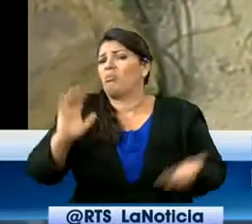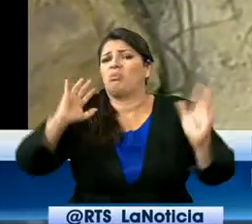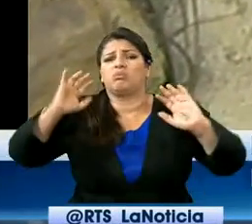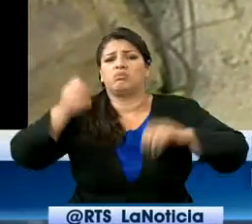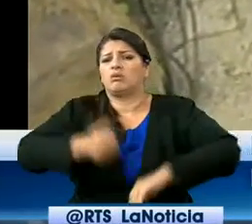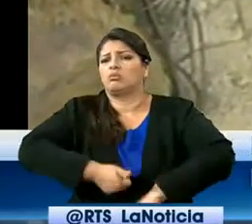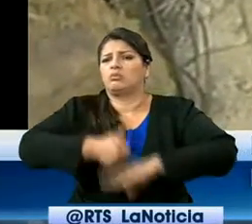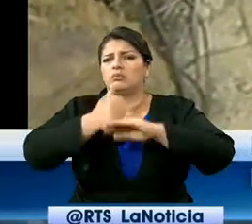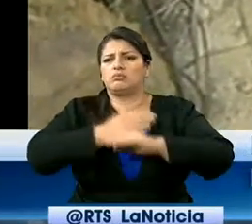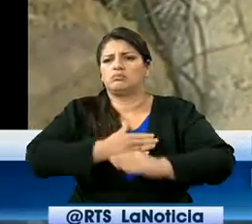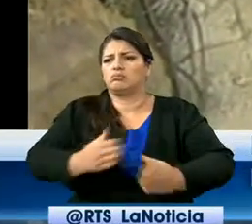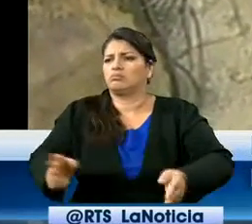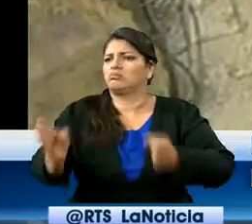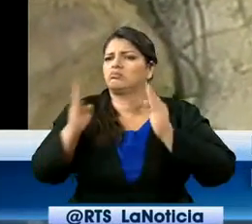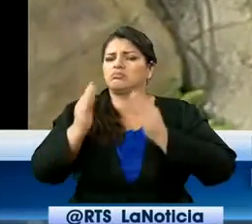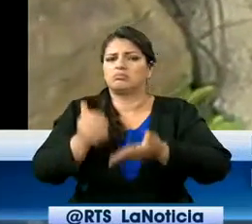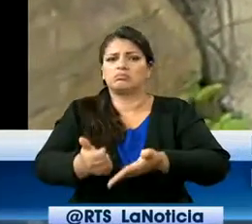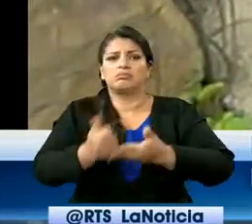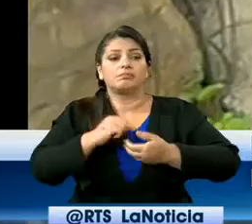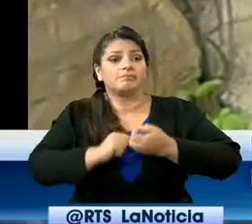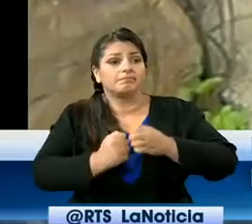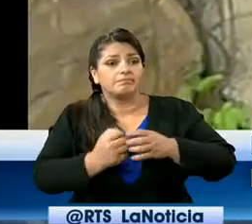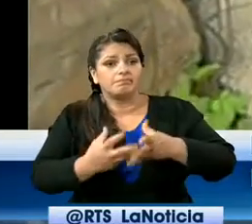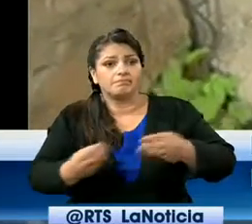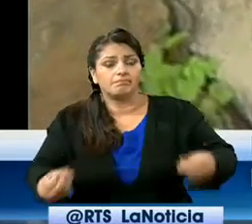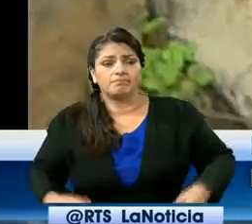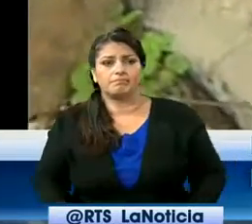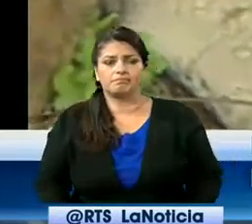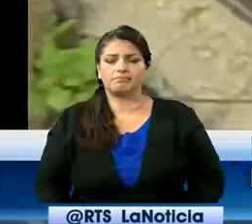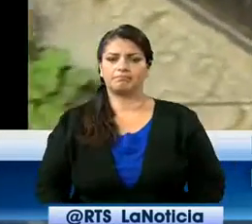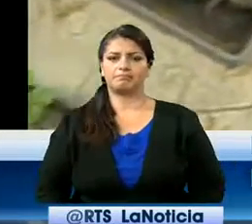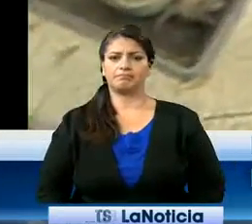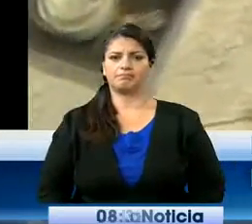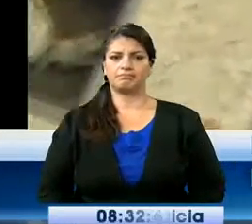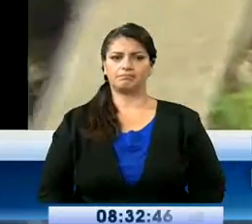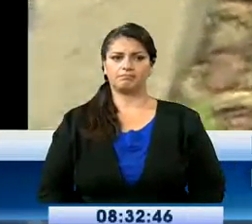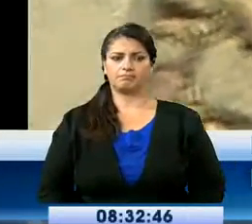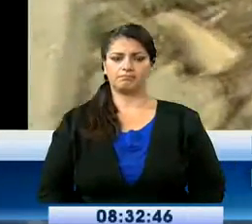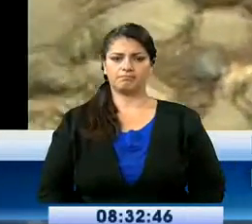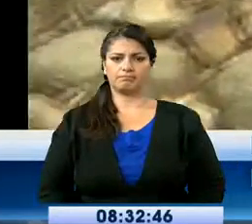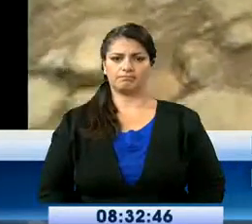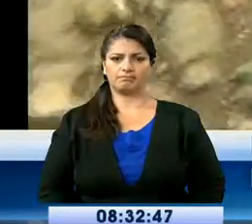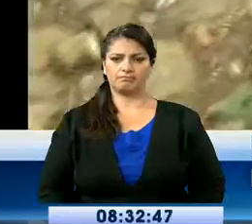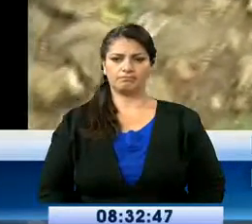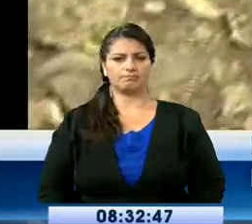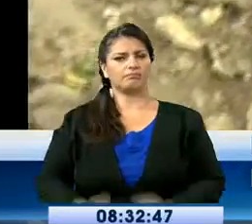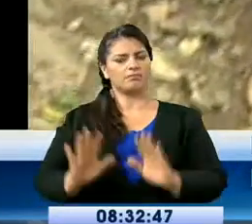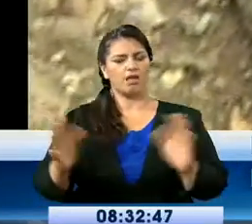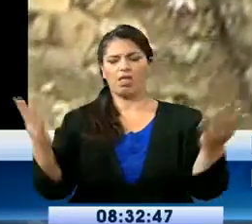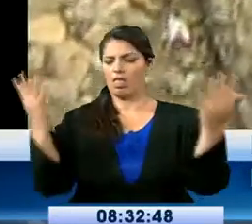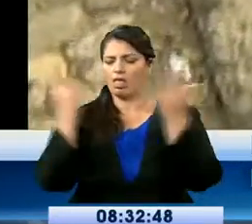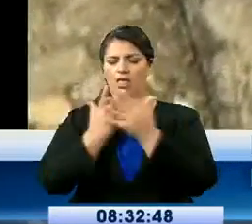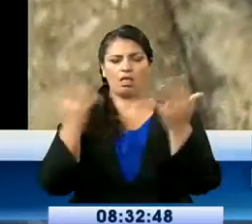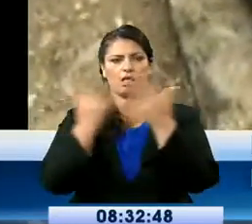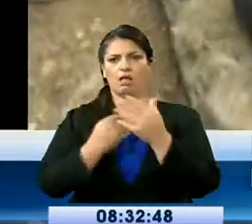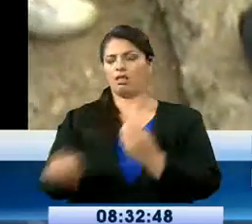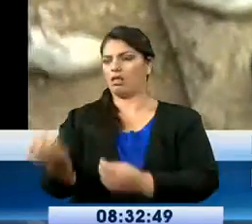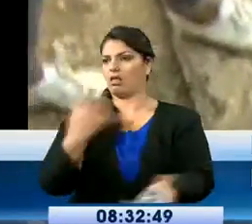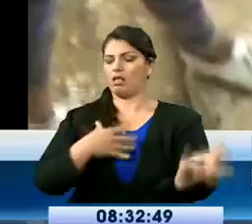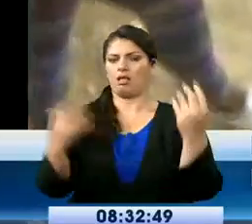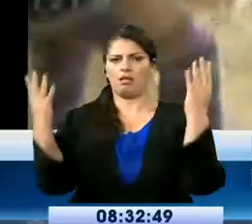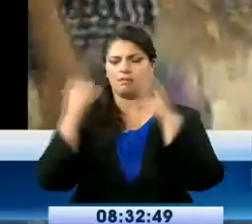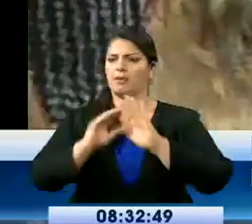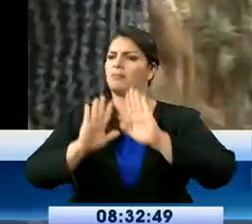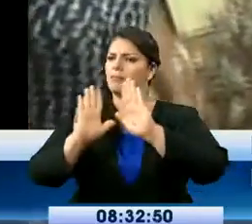arregle este problema, esta empresa eléctrica, nosotros, si usted una... A ver, no confundamos. Una cosa es el municipio con esta